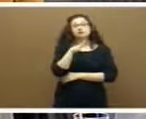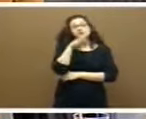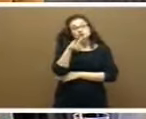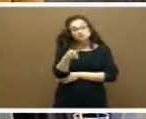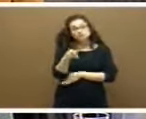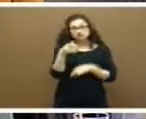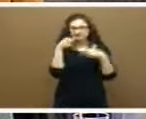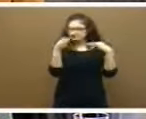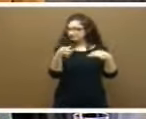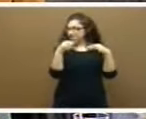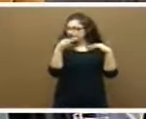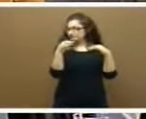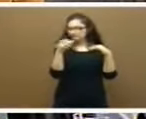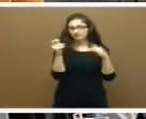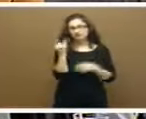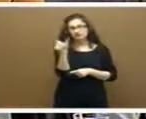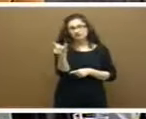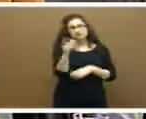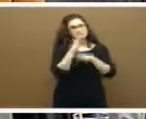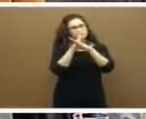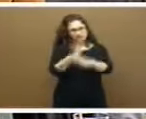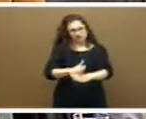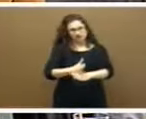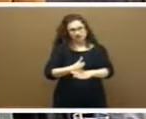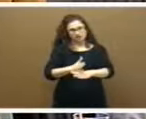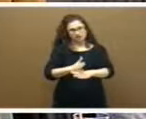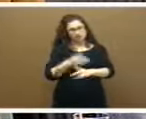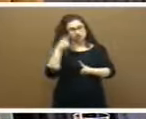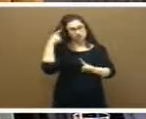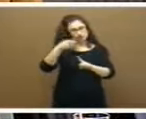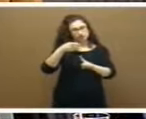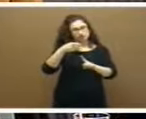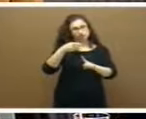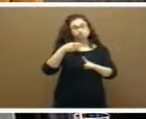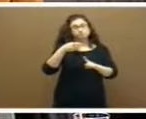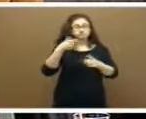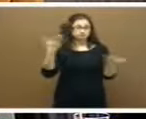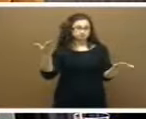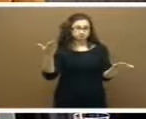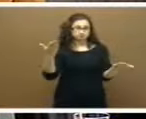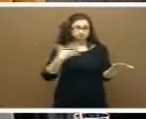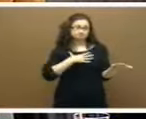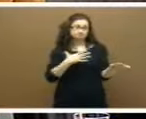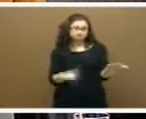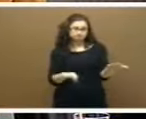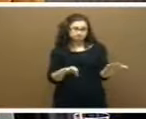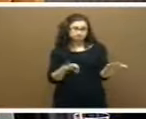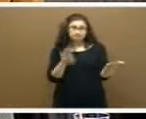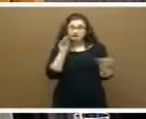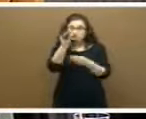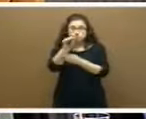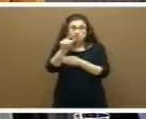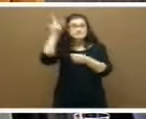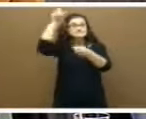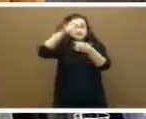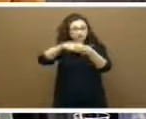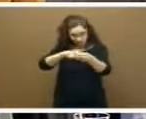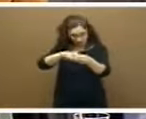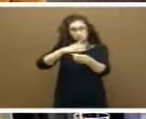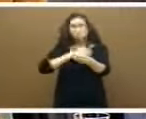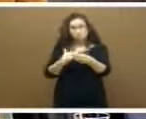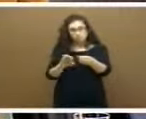cantidad asignada y que puedan presentarse, por lo tanto, a esa a esa ayuda, sabiendo